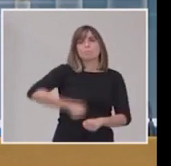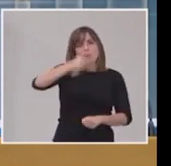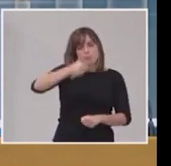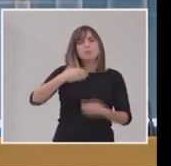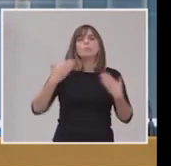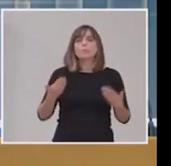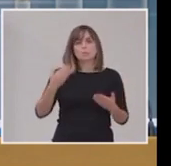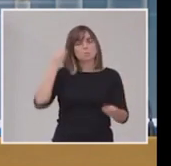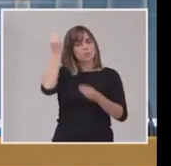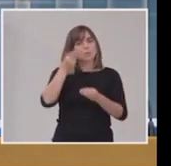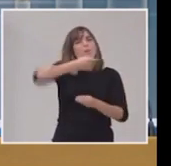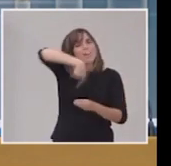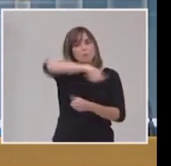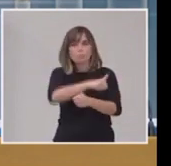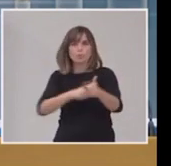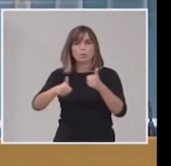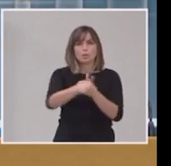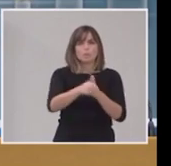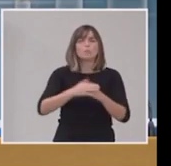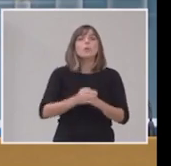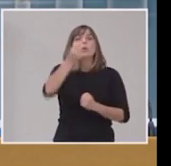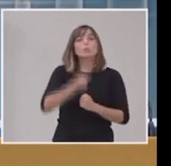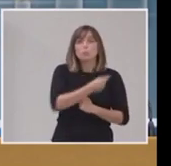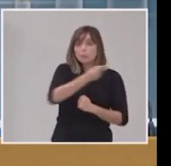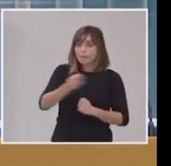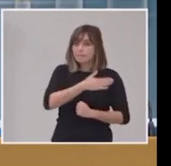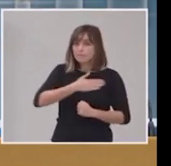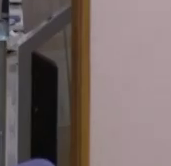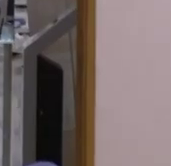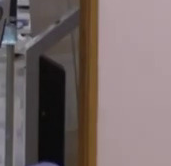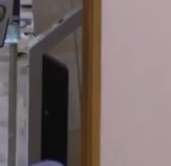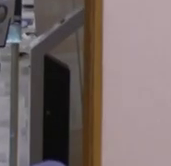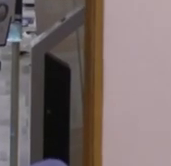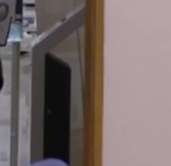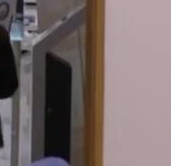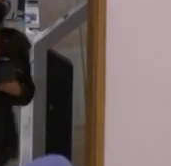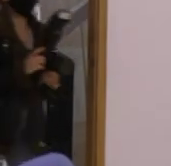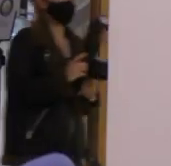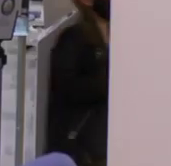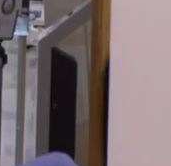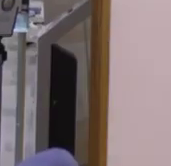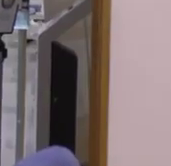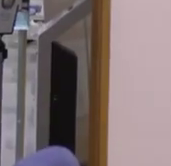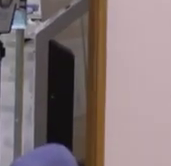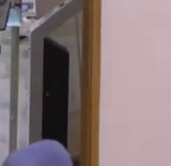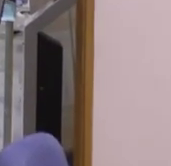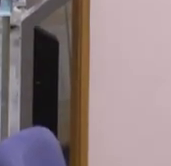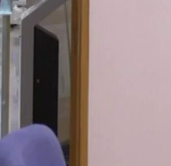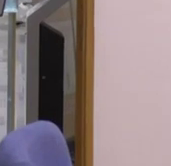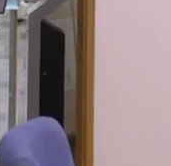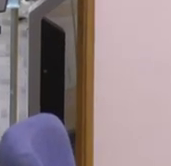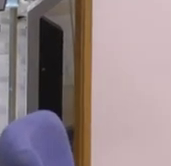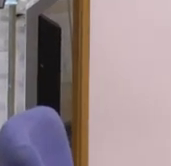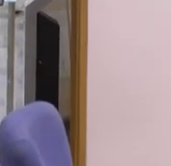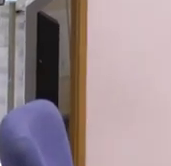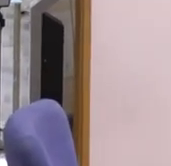se consideran prioritarios. En total, pretendemos ayudar a más de 1.900 empresas y trabajadores autónomos del